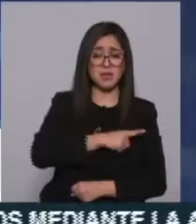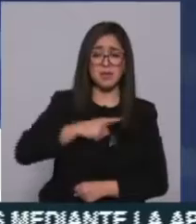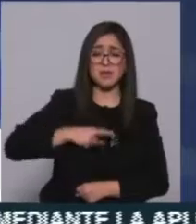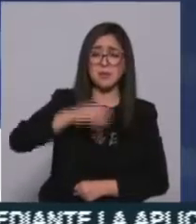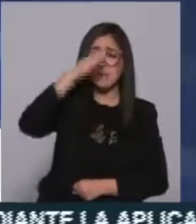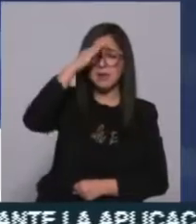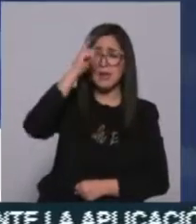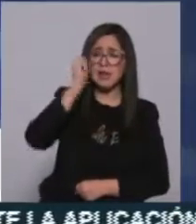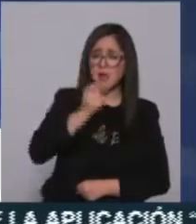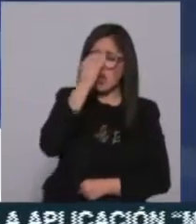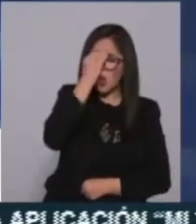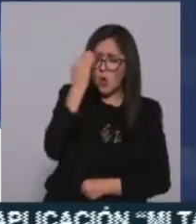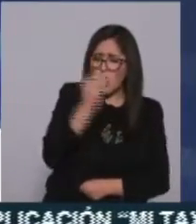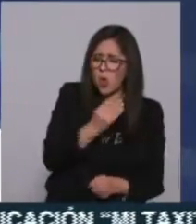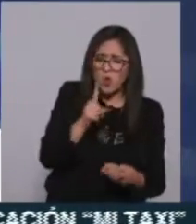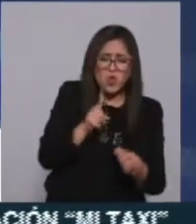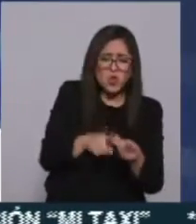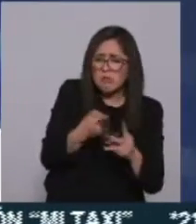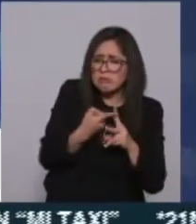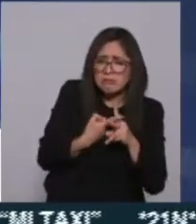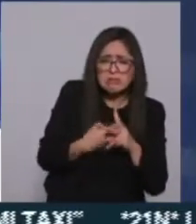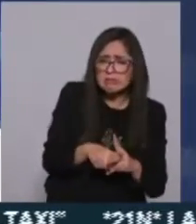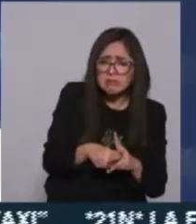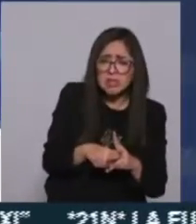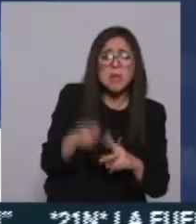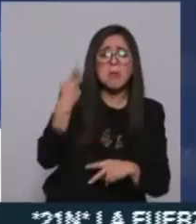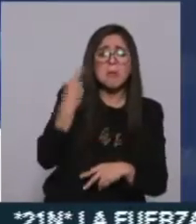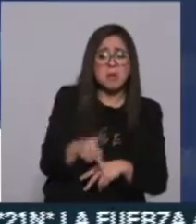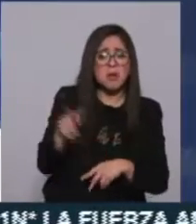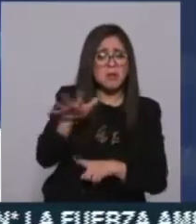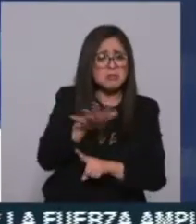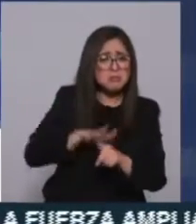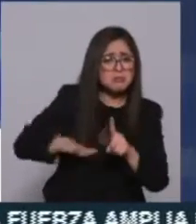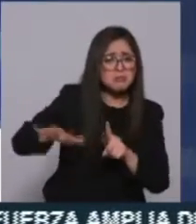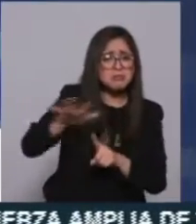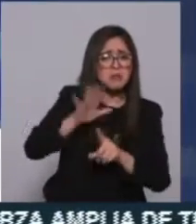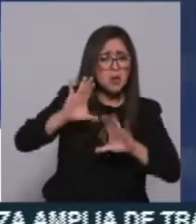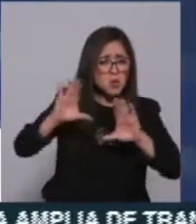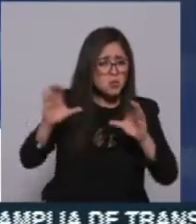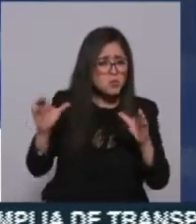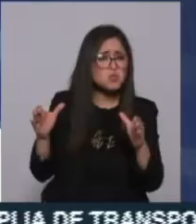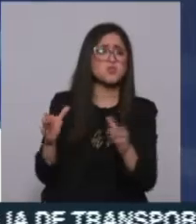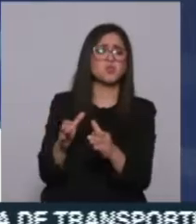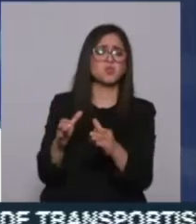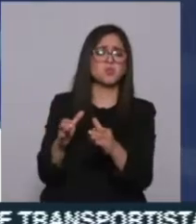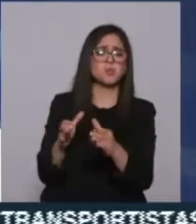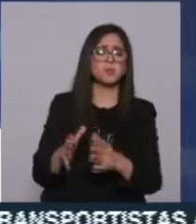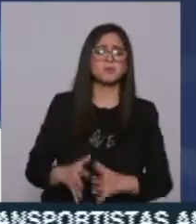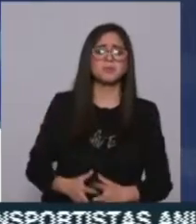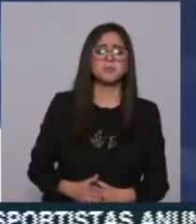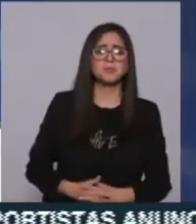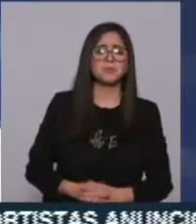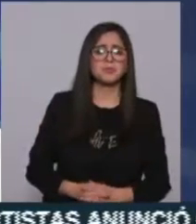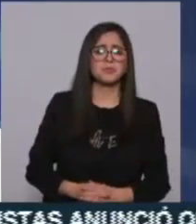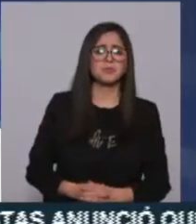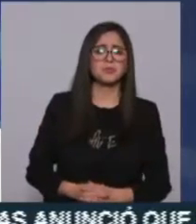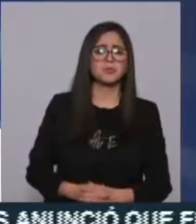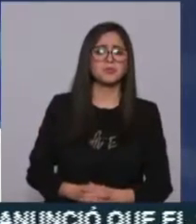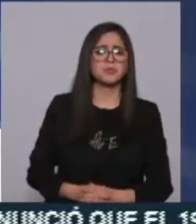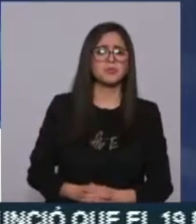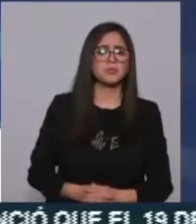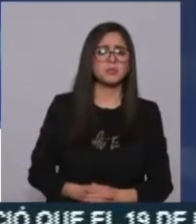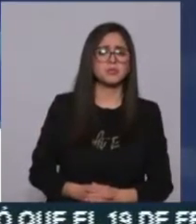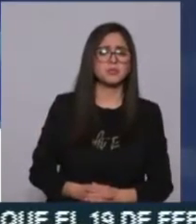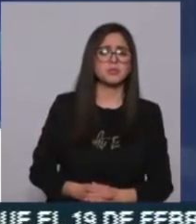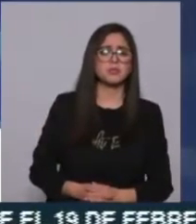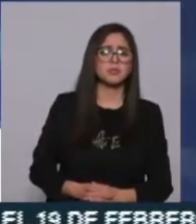principio lamentable precisamente con este sistema mundo que de alguna manera nosotros mencionamos y